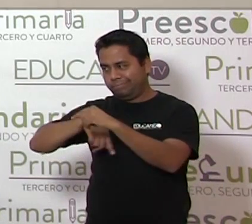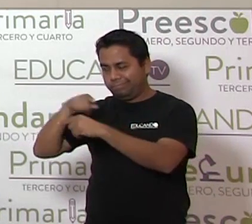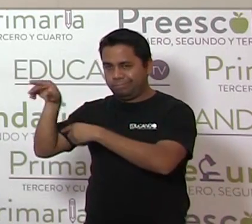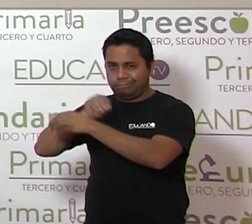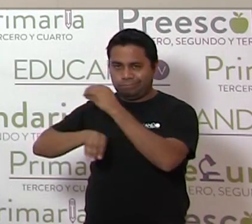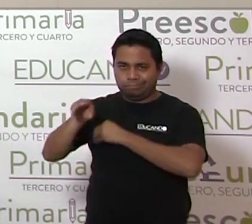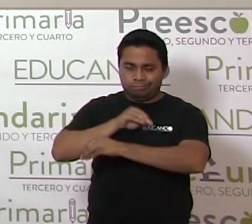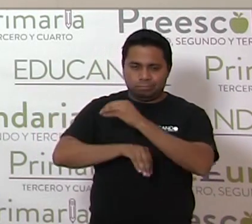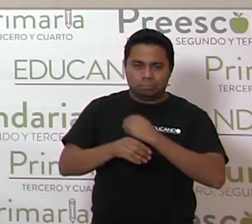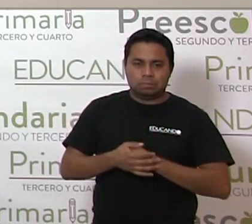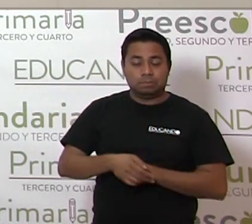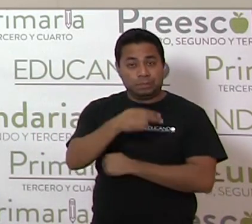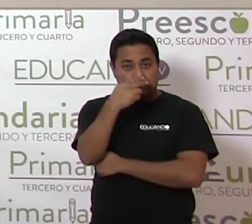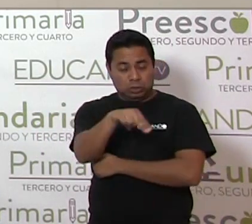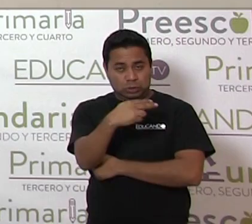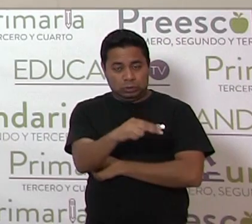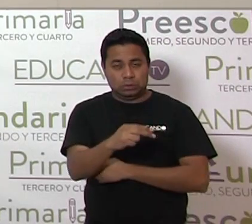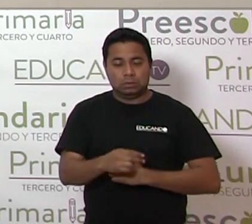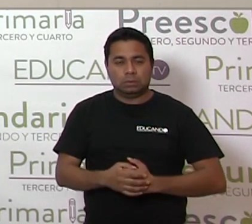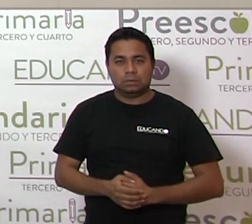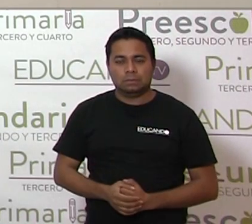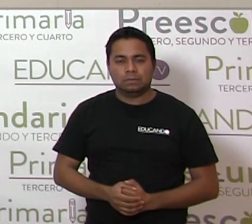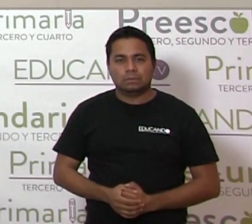atención. Se llama